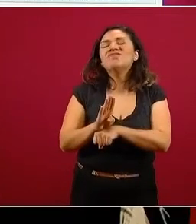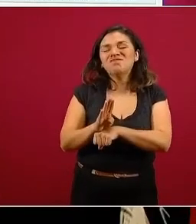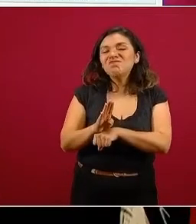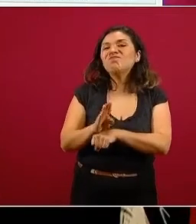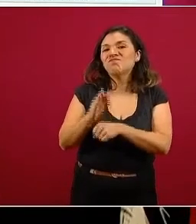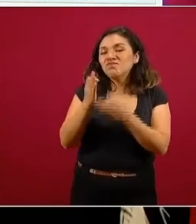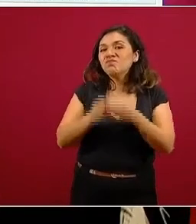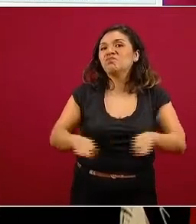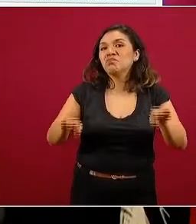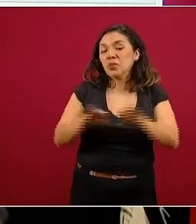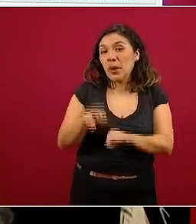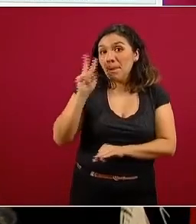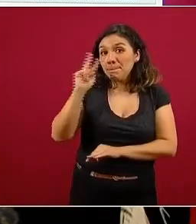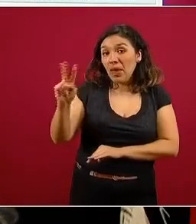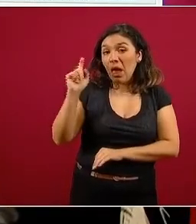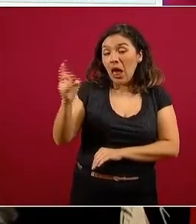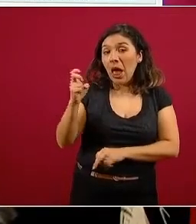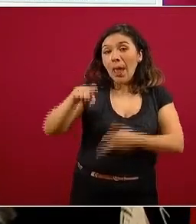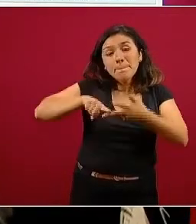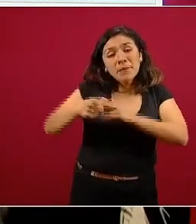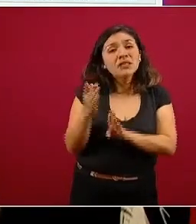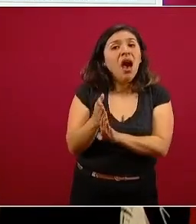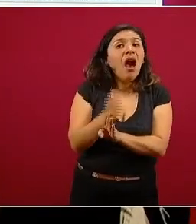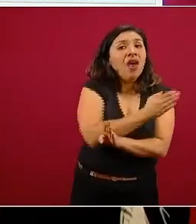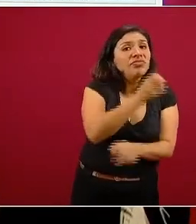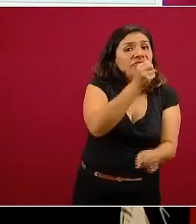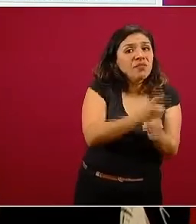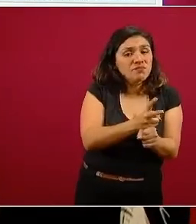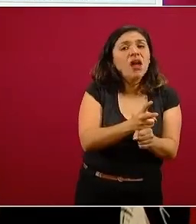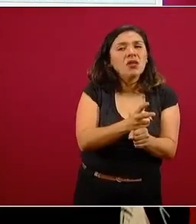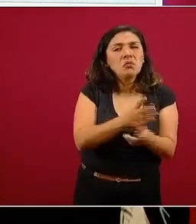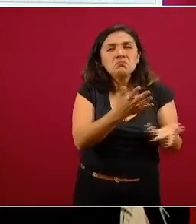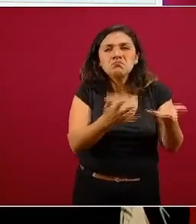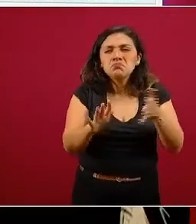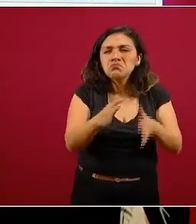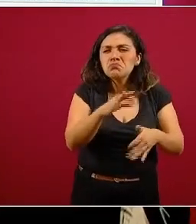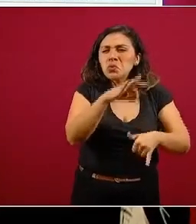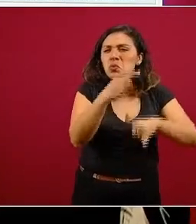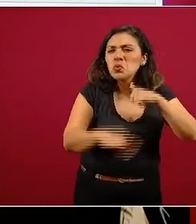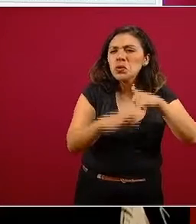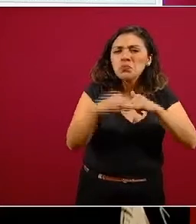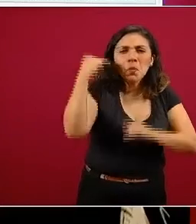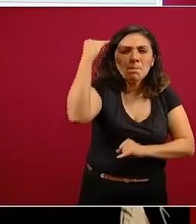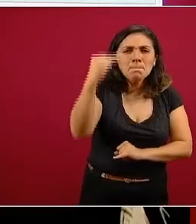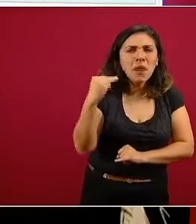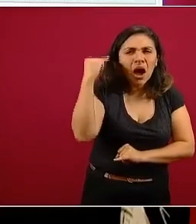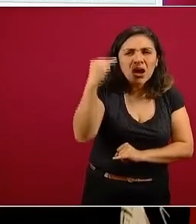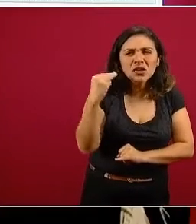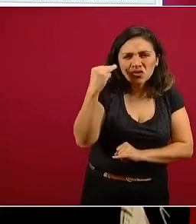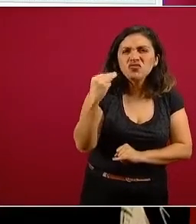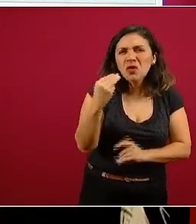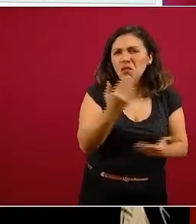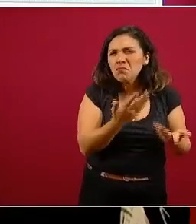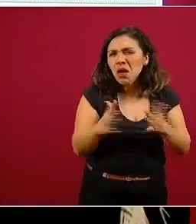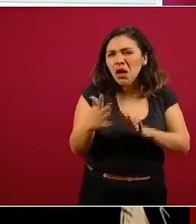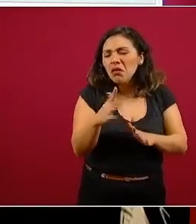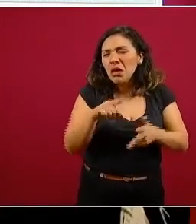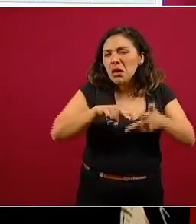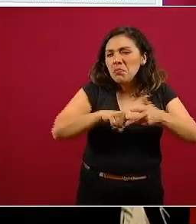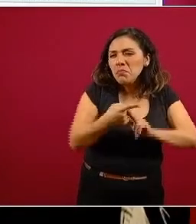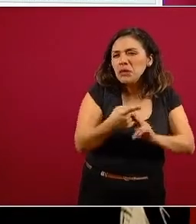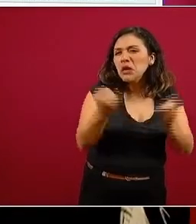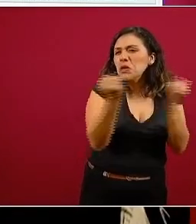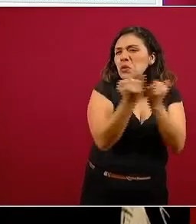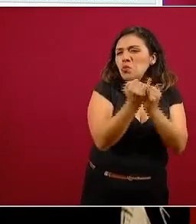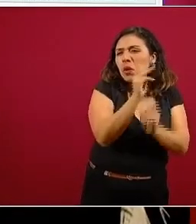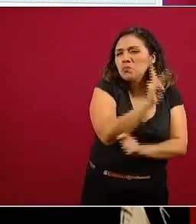región. Brasil podemos ver que inició más temprano, inició prácticamente a finales de marzo. Estaríamos diciendo que inclusive inició